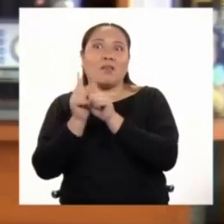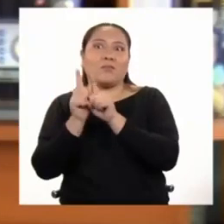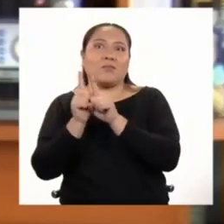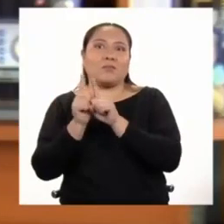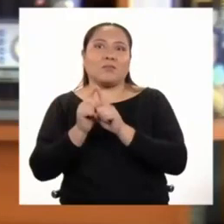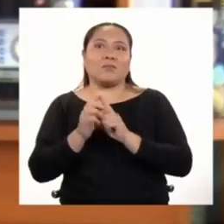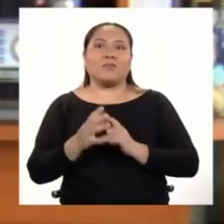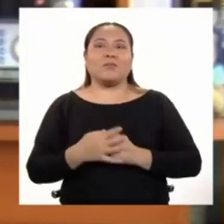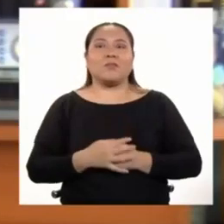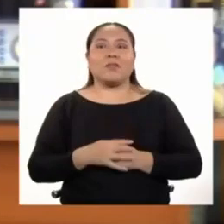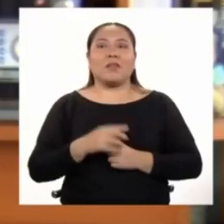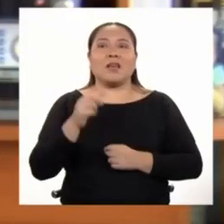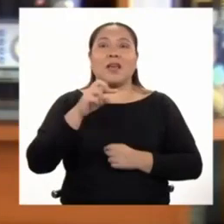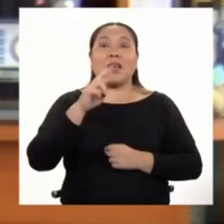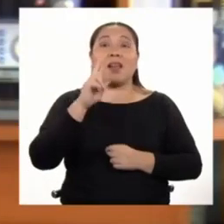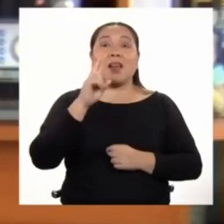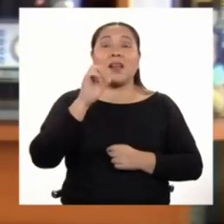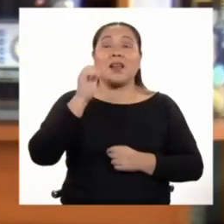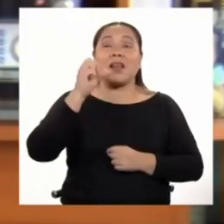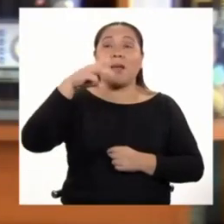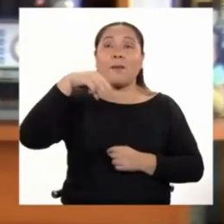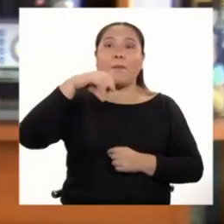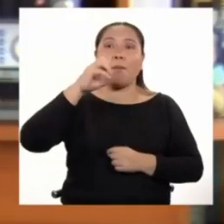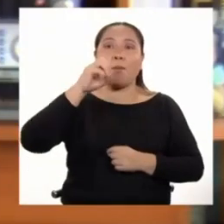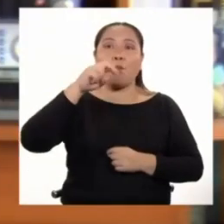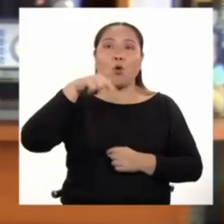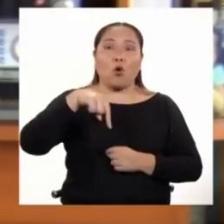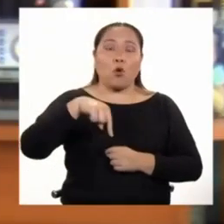es un jugador muy técnico,